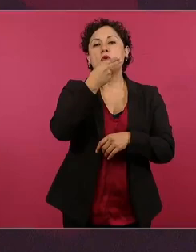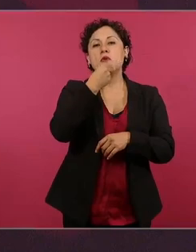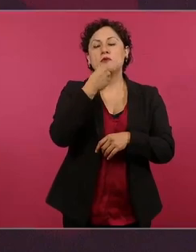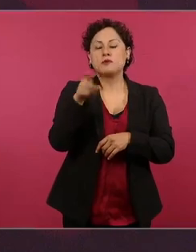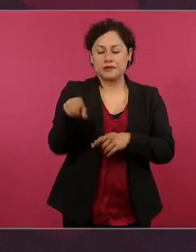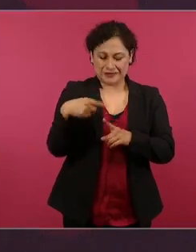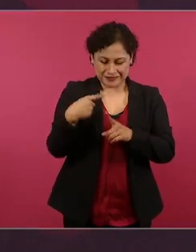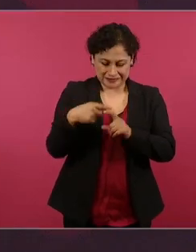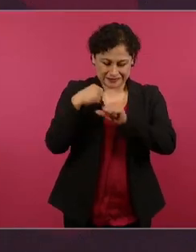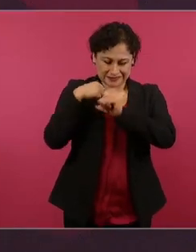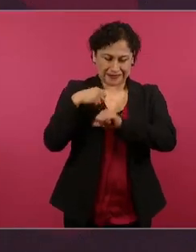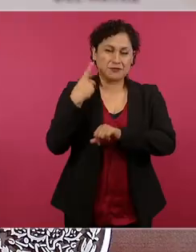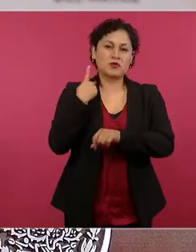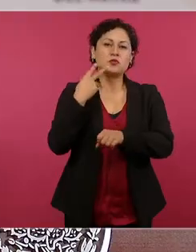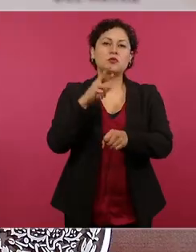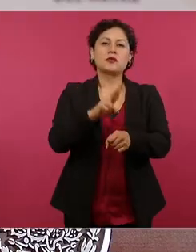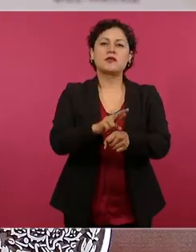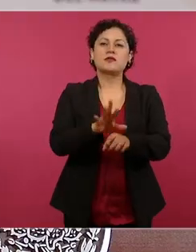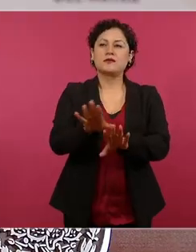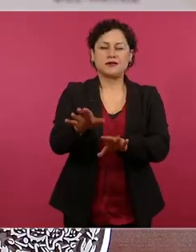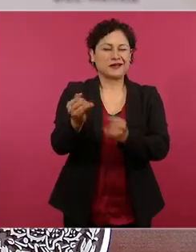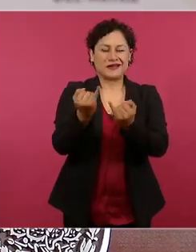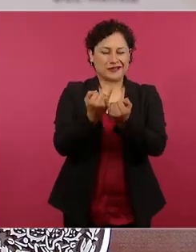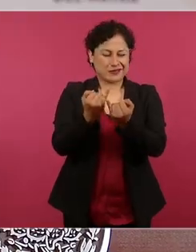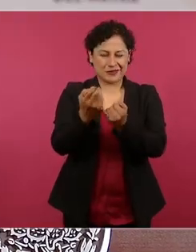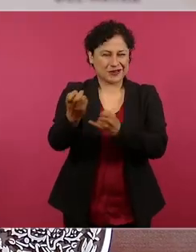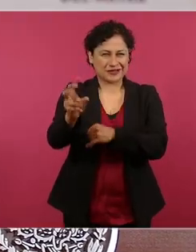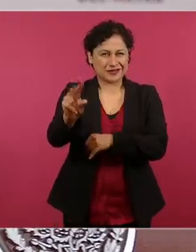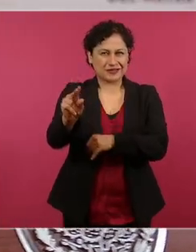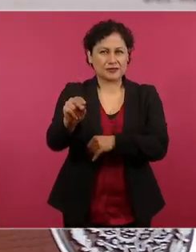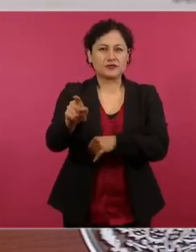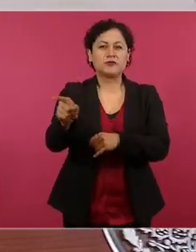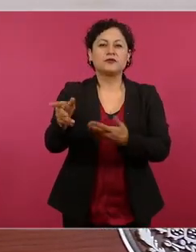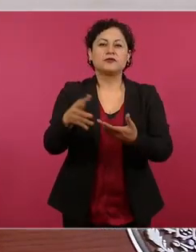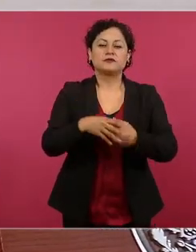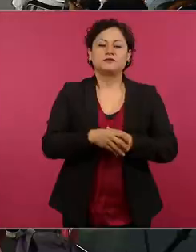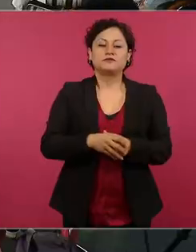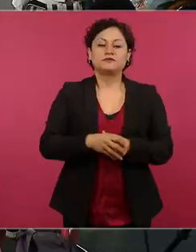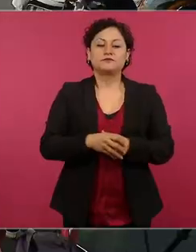No, así también como ese, pero otro, Cuello Trejo, sí.